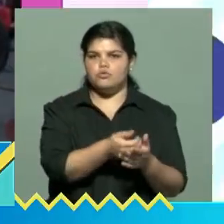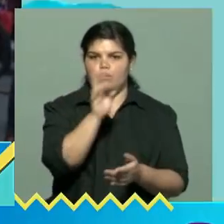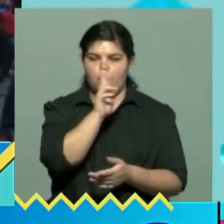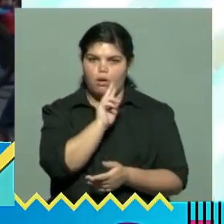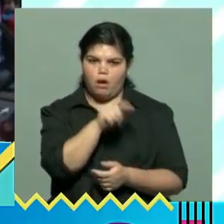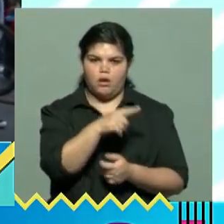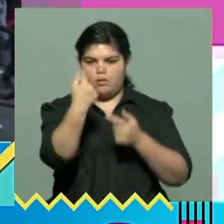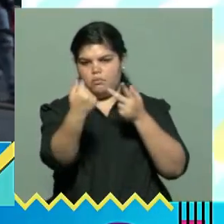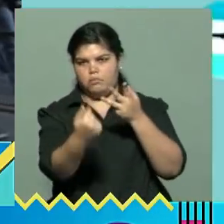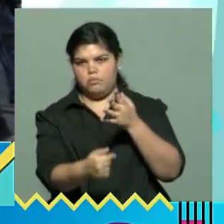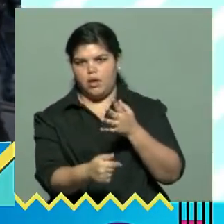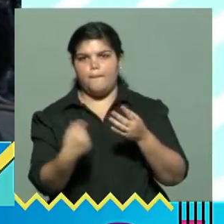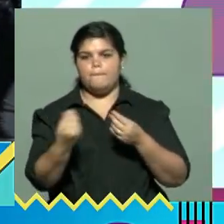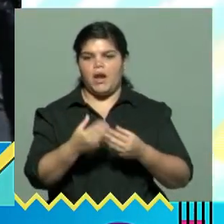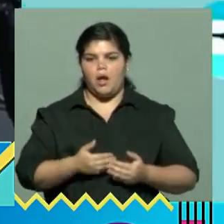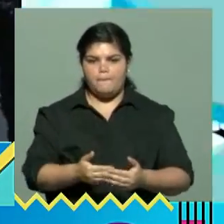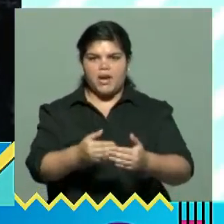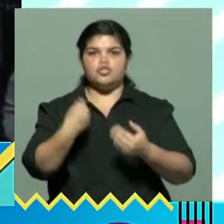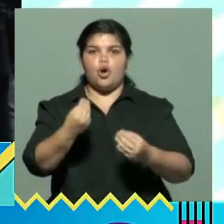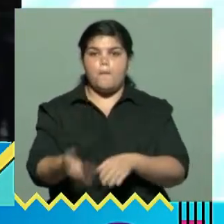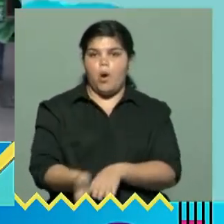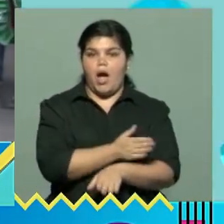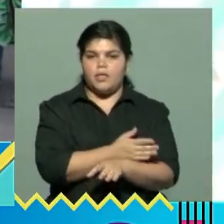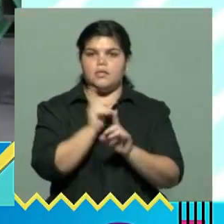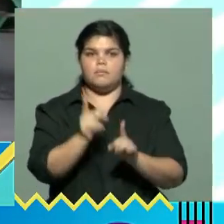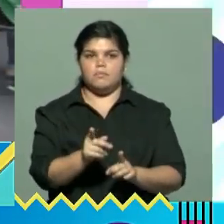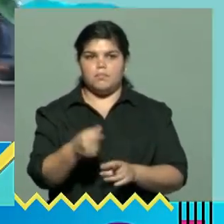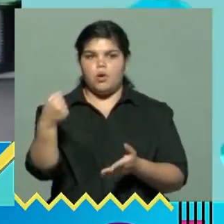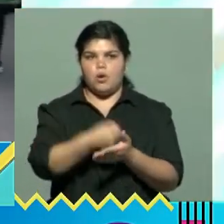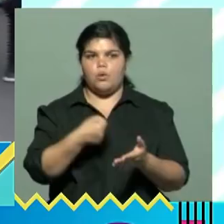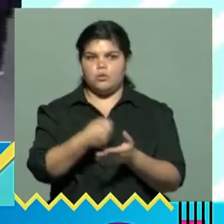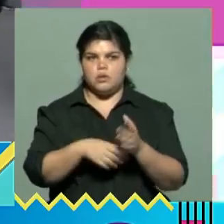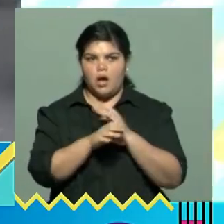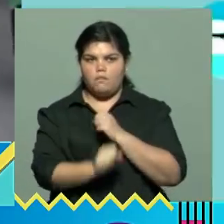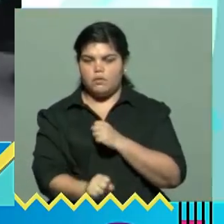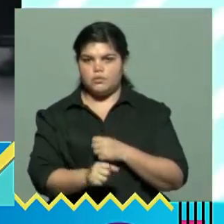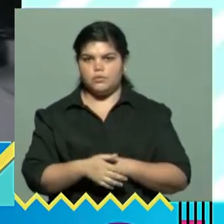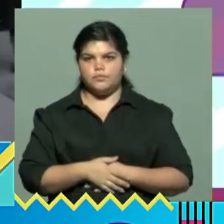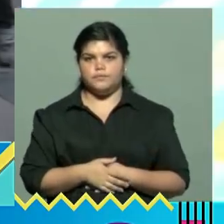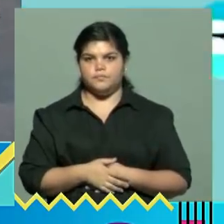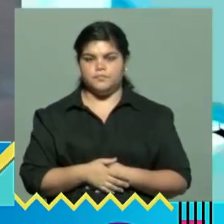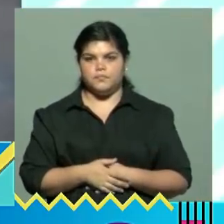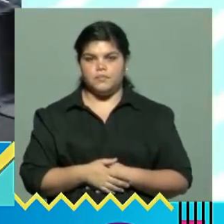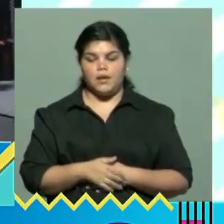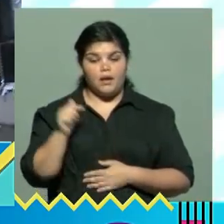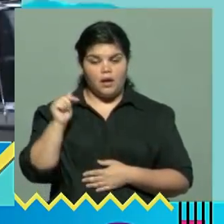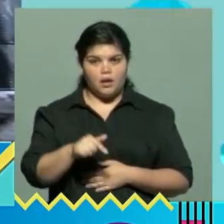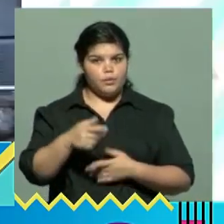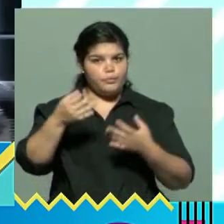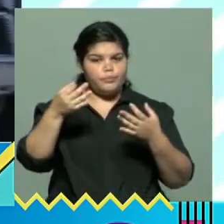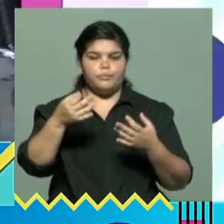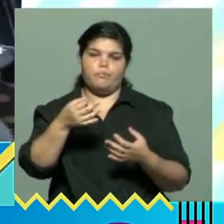digamos, que son los causales justamente que enmarcan la campaña nacional por la lucha por el aborto, en donde justamente la mujer